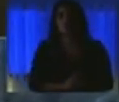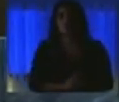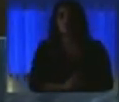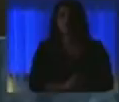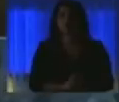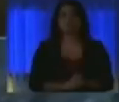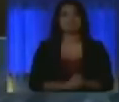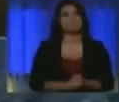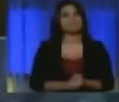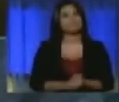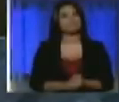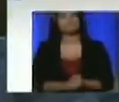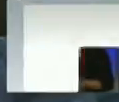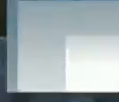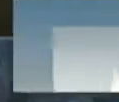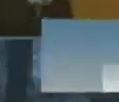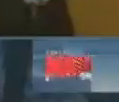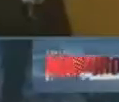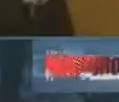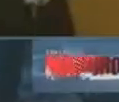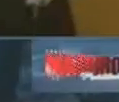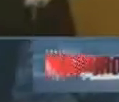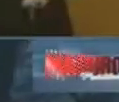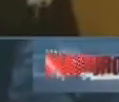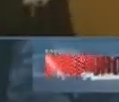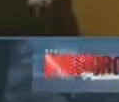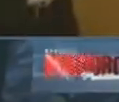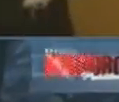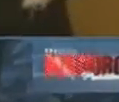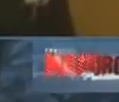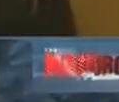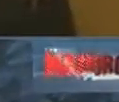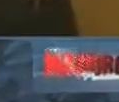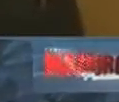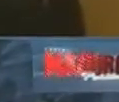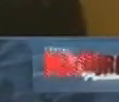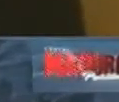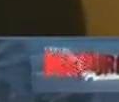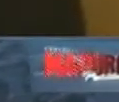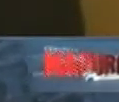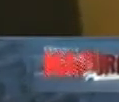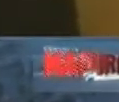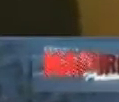a fortalecer también la vida financiera que necesita